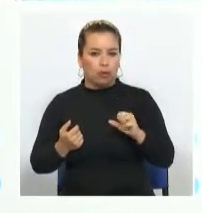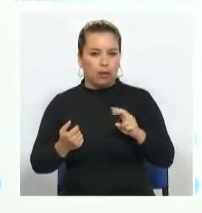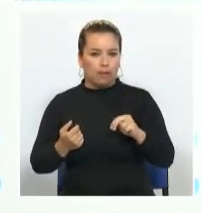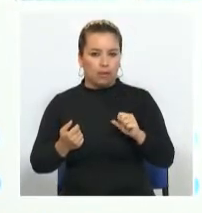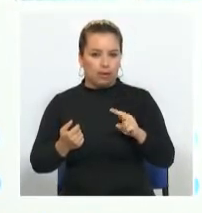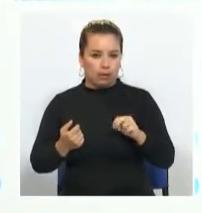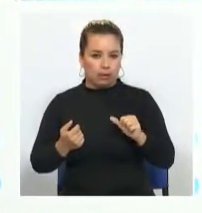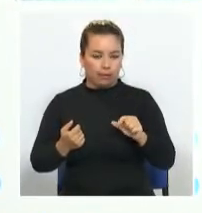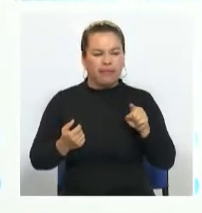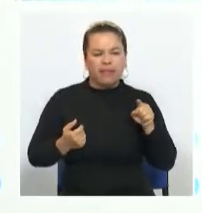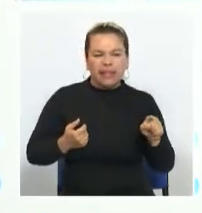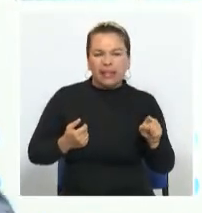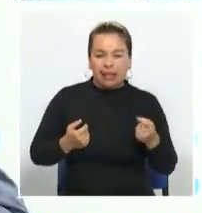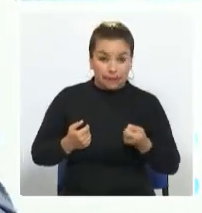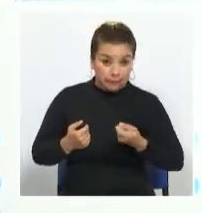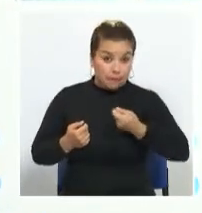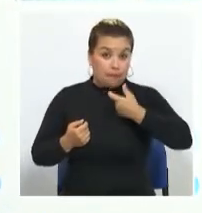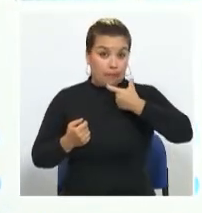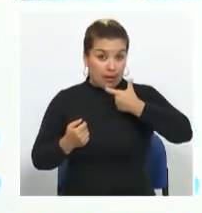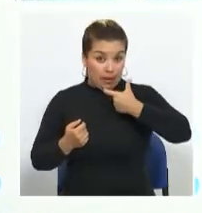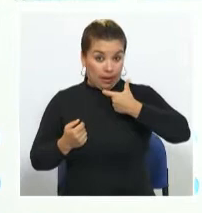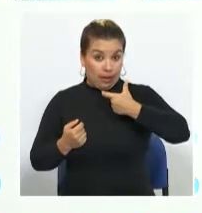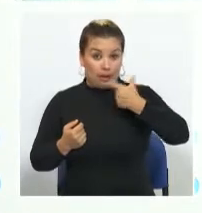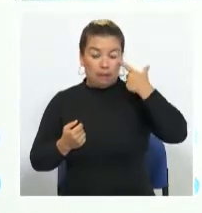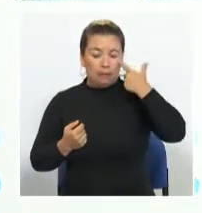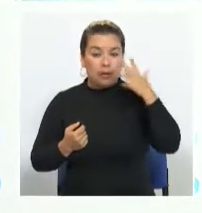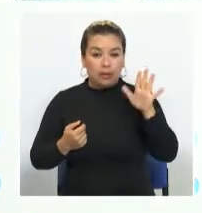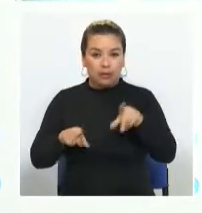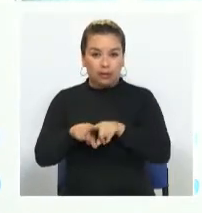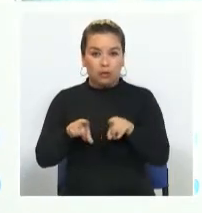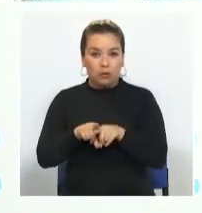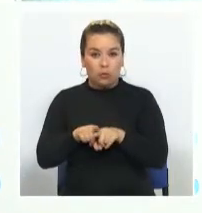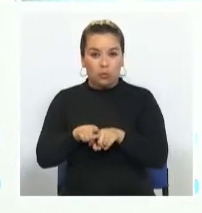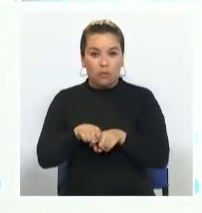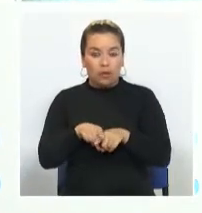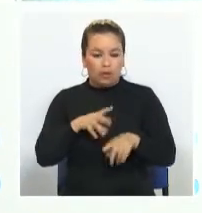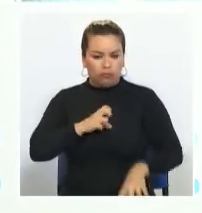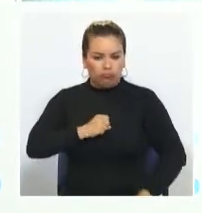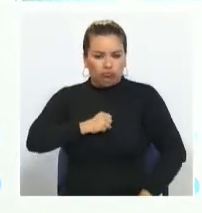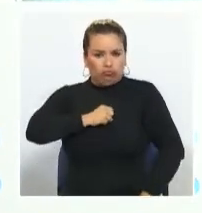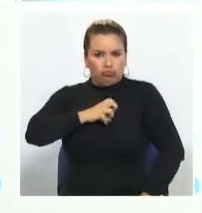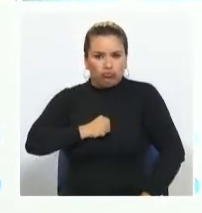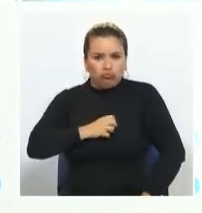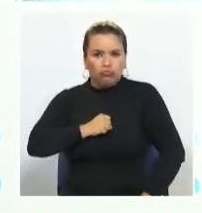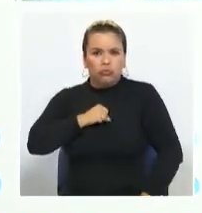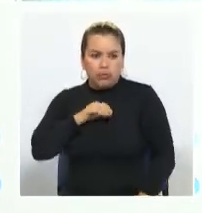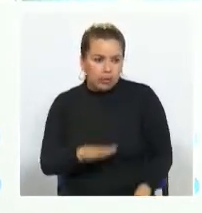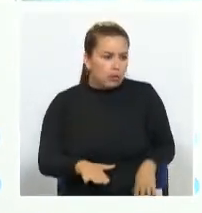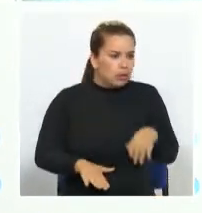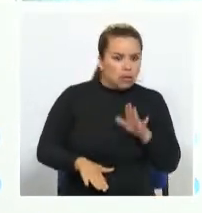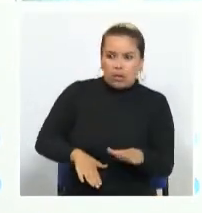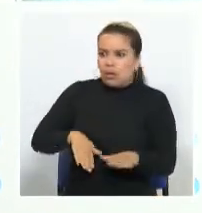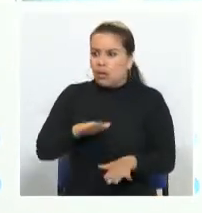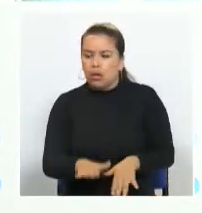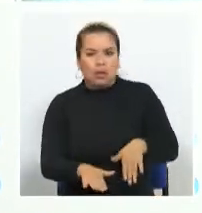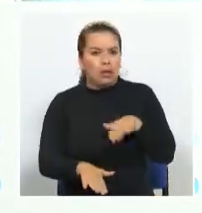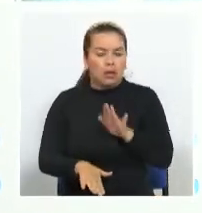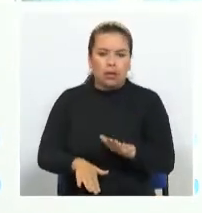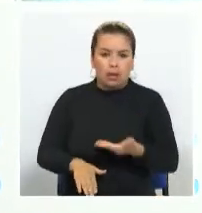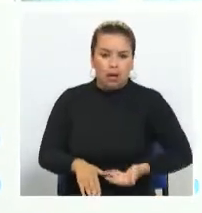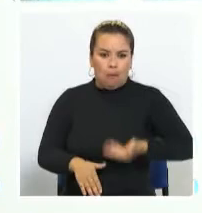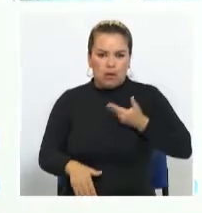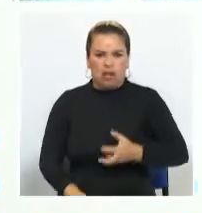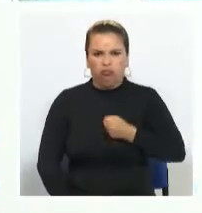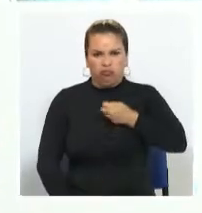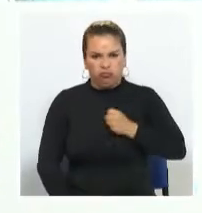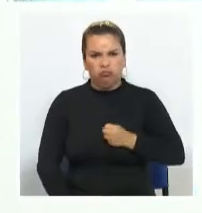es intentar simular lo que sucede en el corazón con el esfuerzo físico, es decir, aumenta la fuerza y